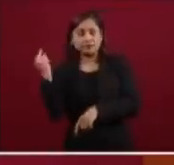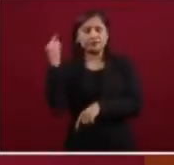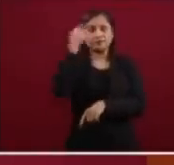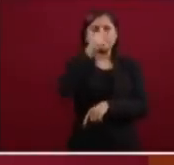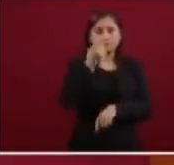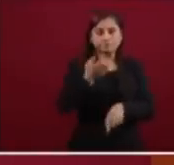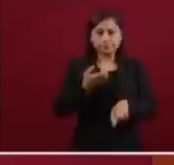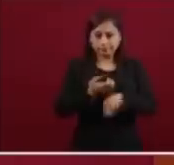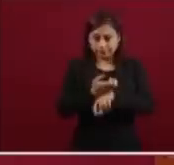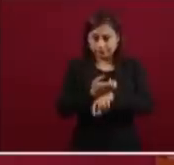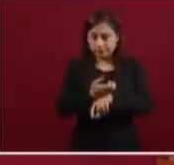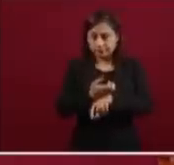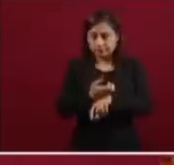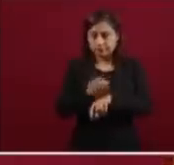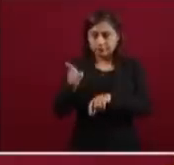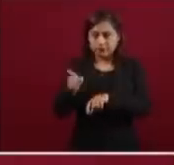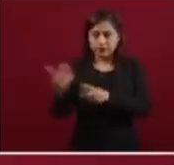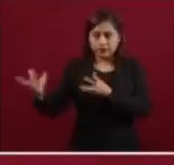tienen corresponsales